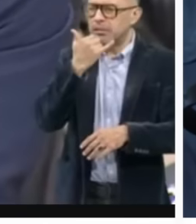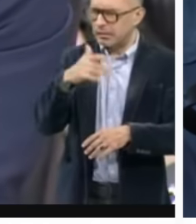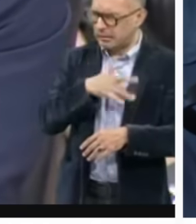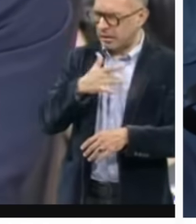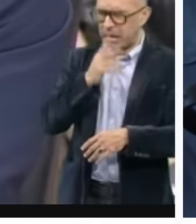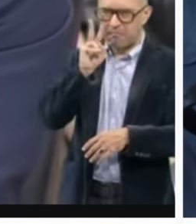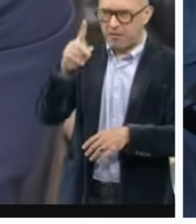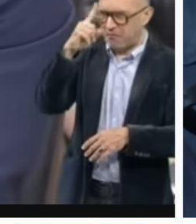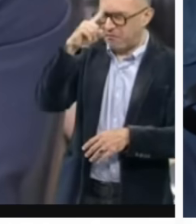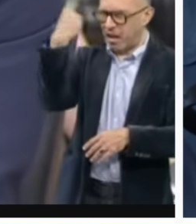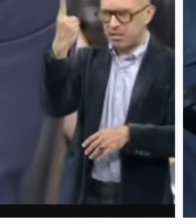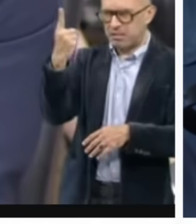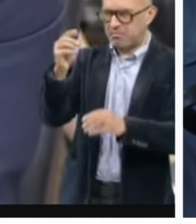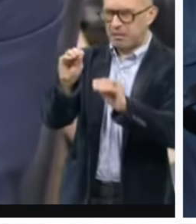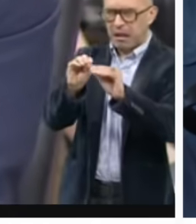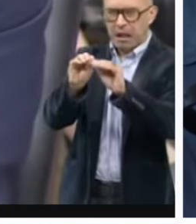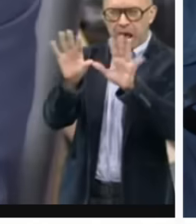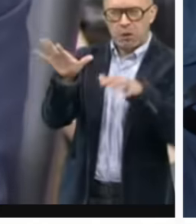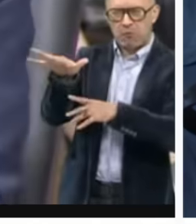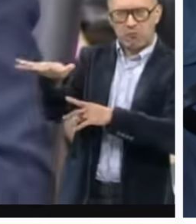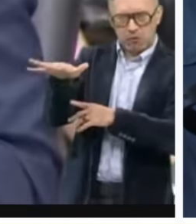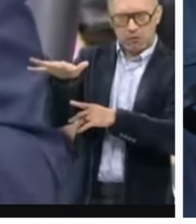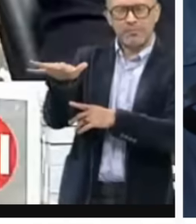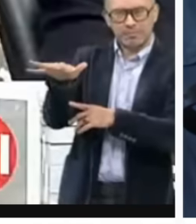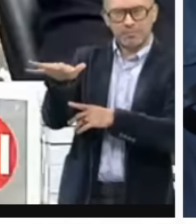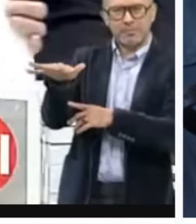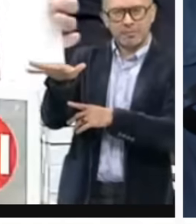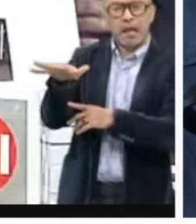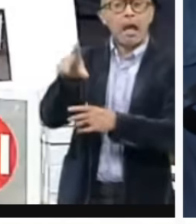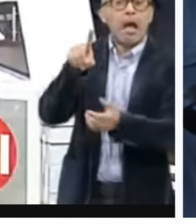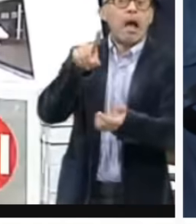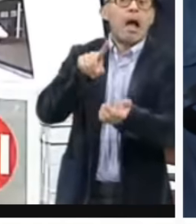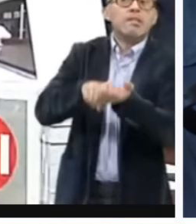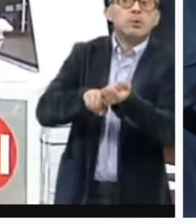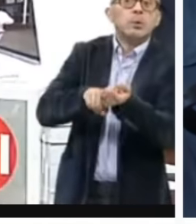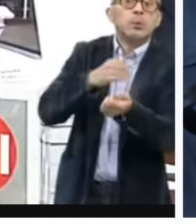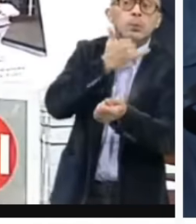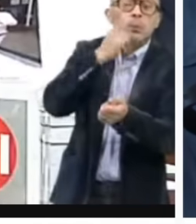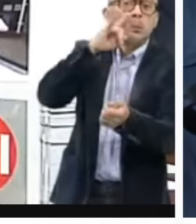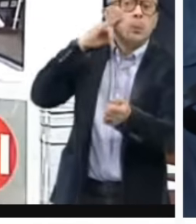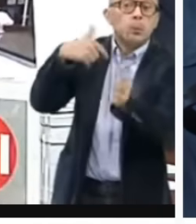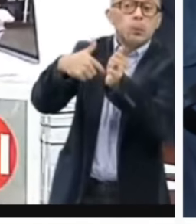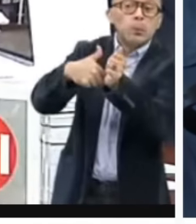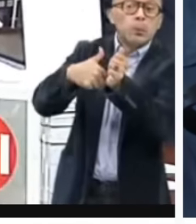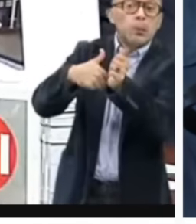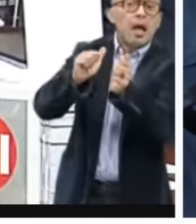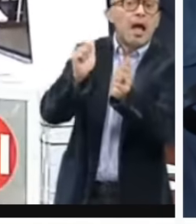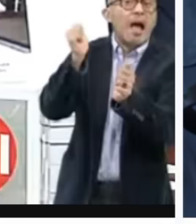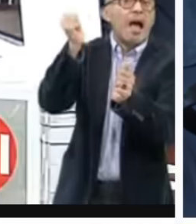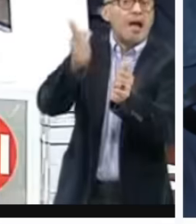que tienen en contra de Samuel, algo han de tener ahí, algunas carpetas de